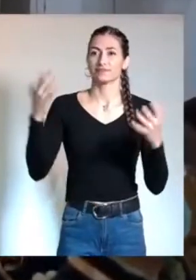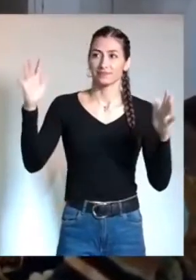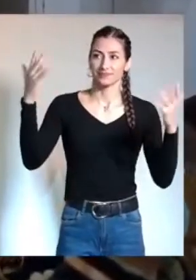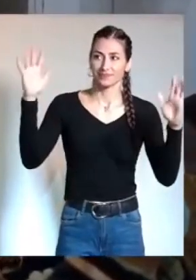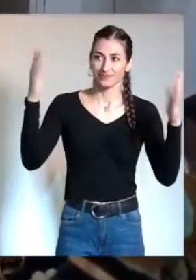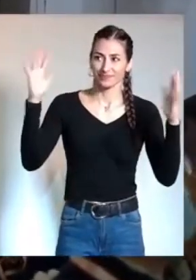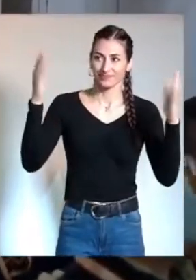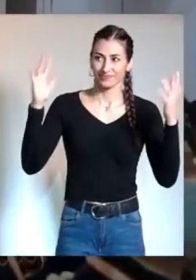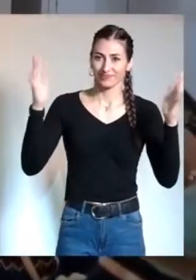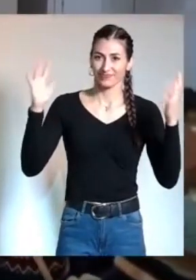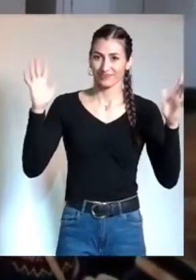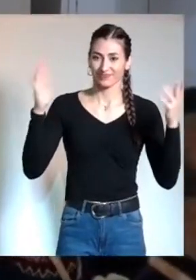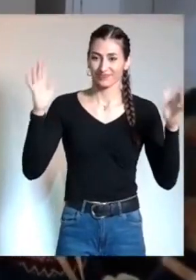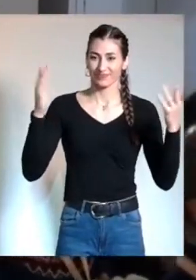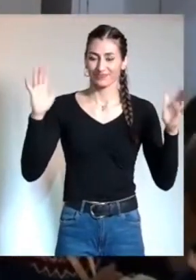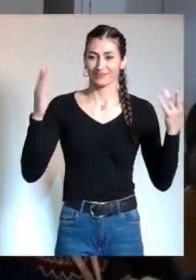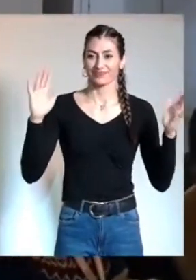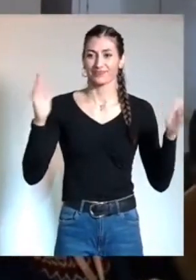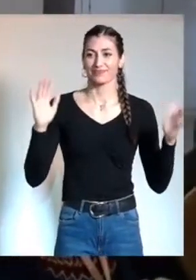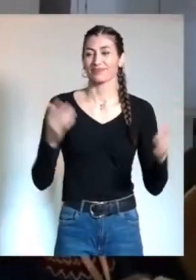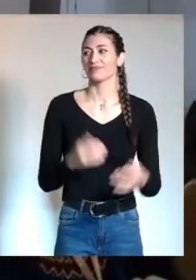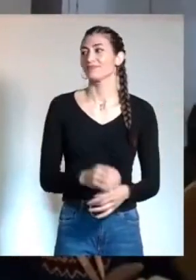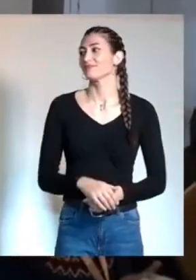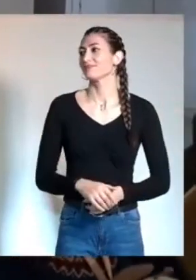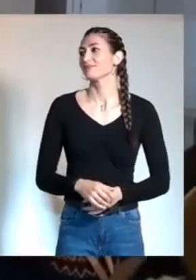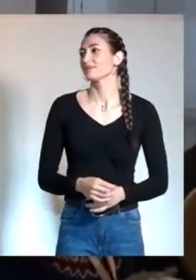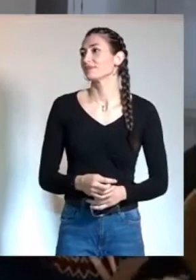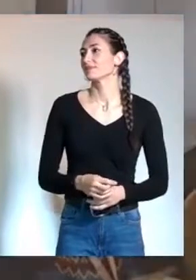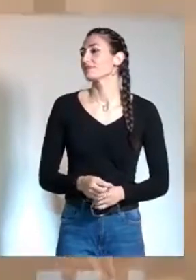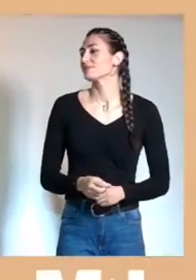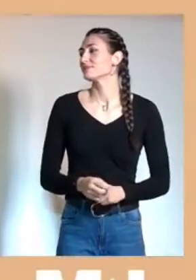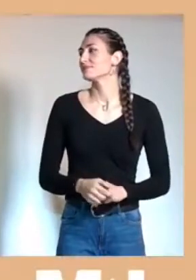ahí tenemos una persona budista.